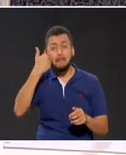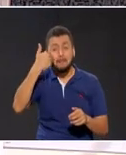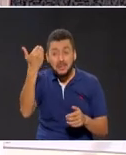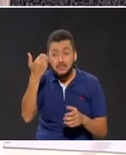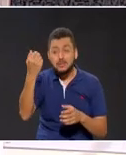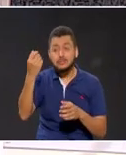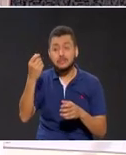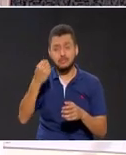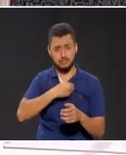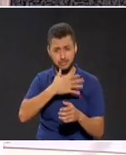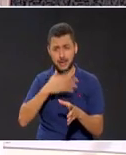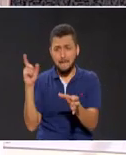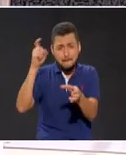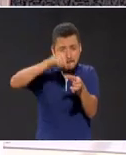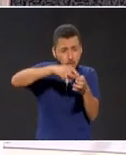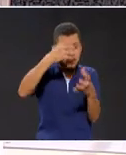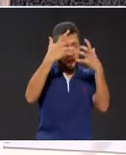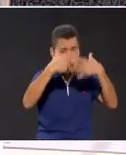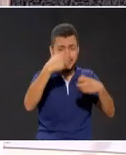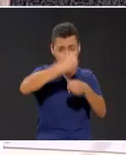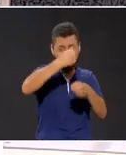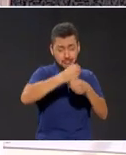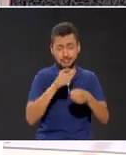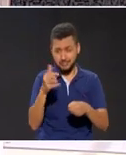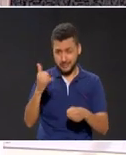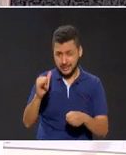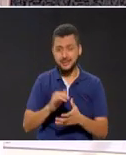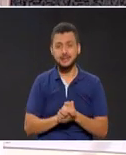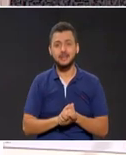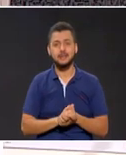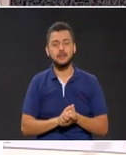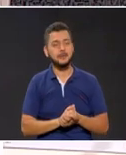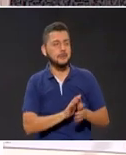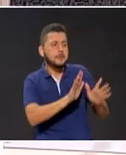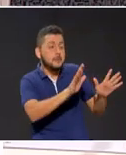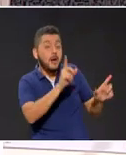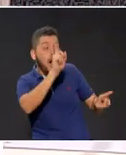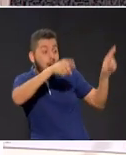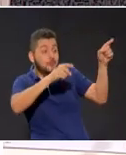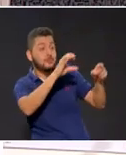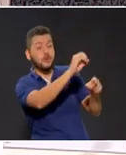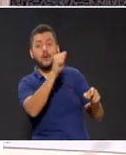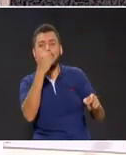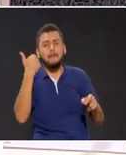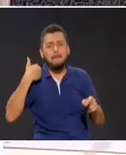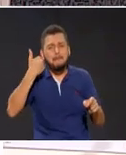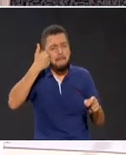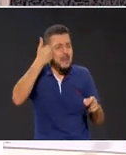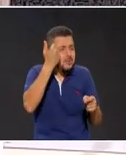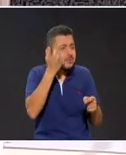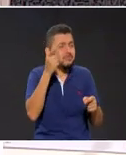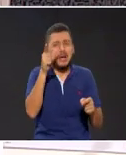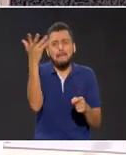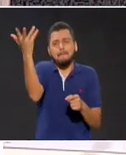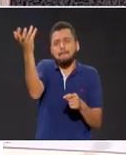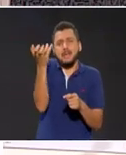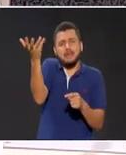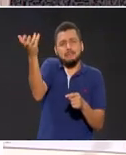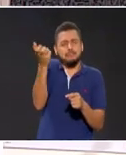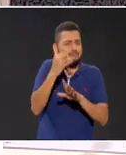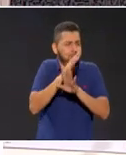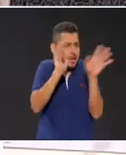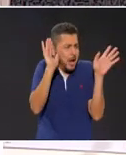es tiempo, y creo que lo importante es utilizar toda esa experiencia que tienen, todo ese conocimiento y autoridad, que ya tienen